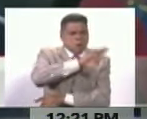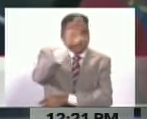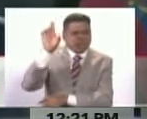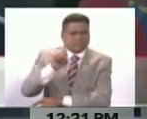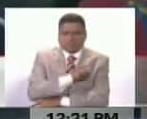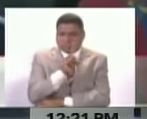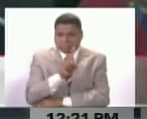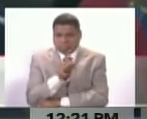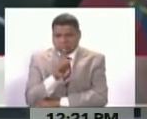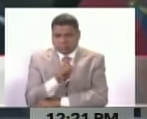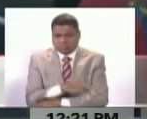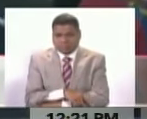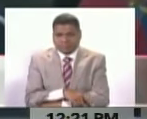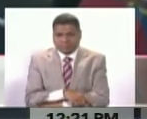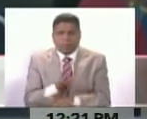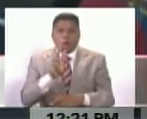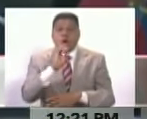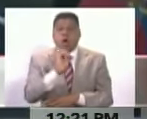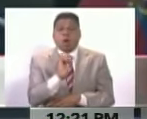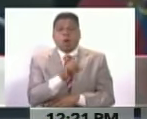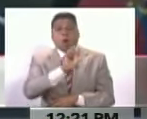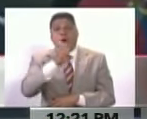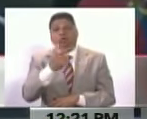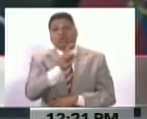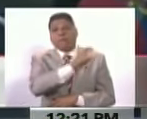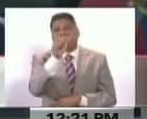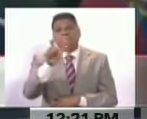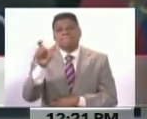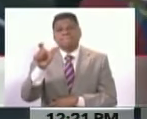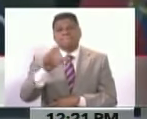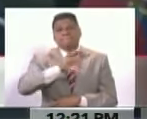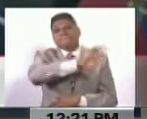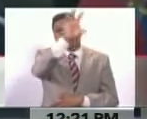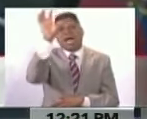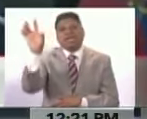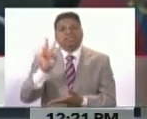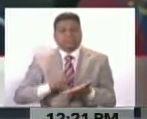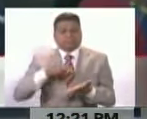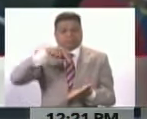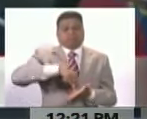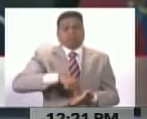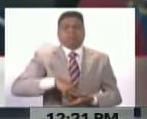un pedestal, sobre todo en cuanto a su poder, a otros.